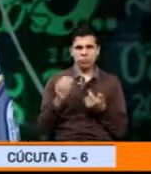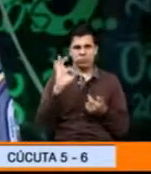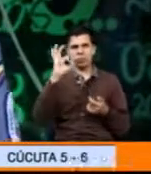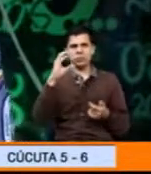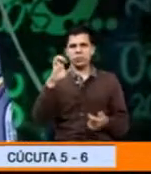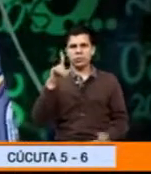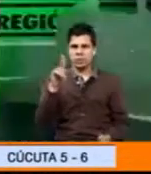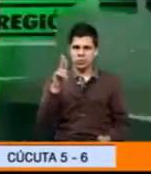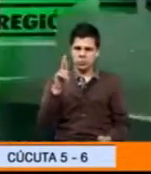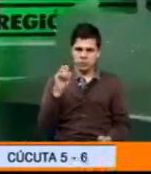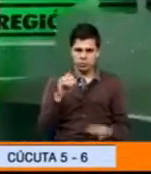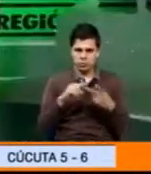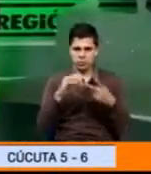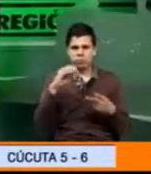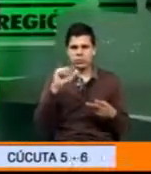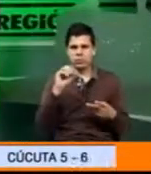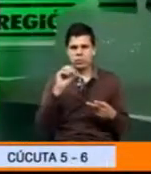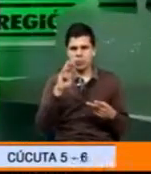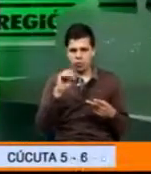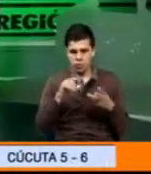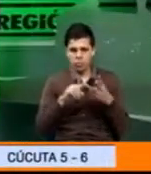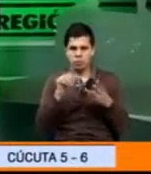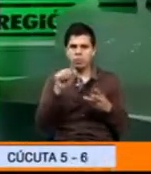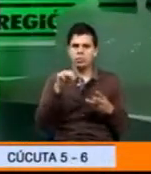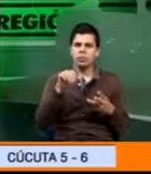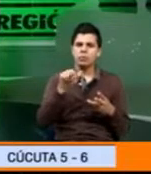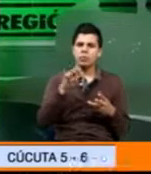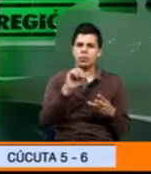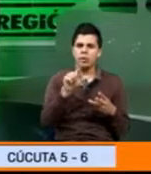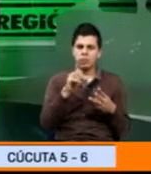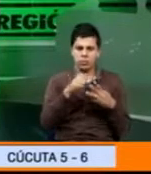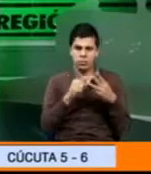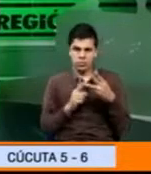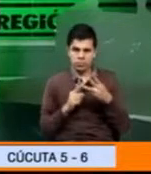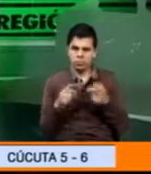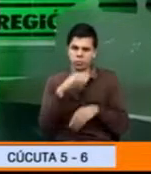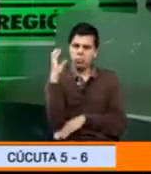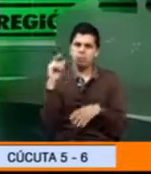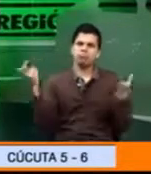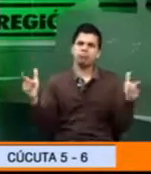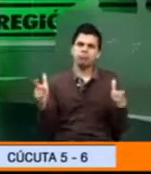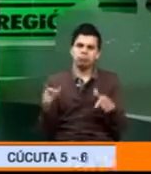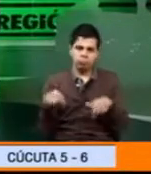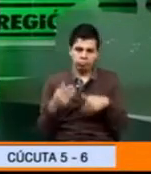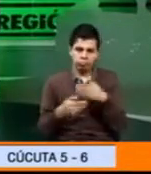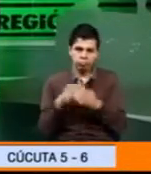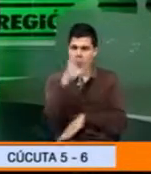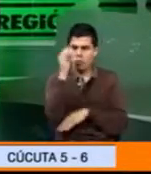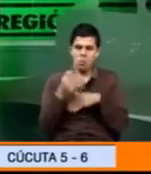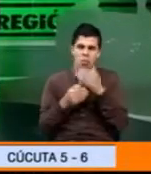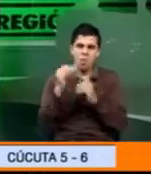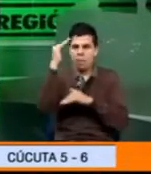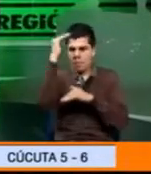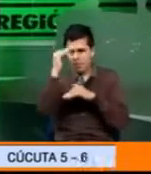cedro, sean en caobo, sean amarillo. Y esas son maderas finas que en Colombia se están acabando. El desarrollo del país ha hecho que se acaben esas masas de